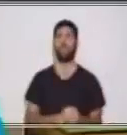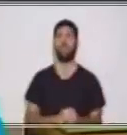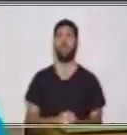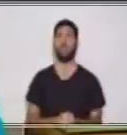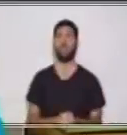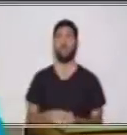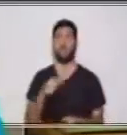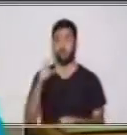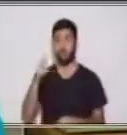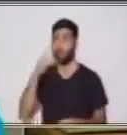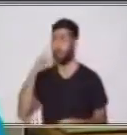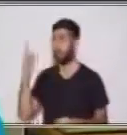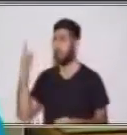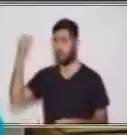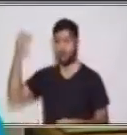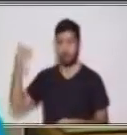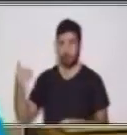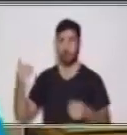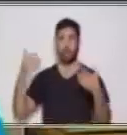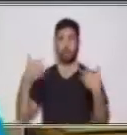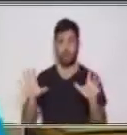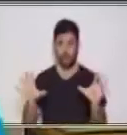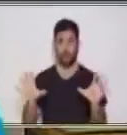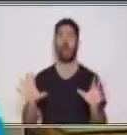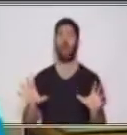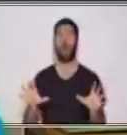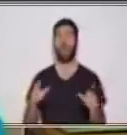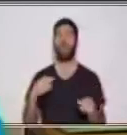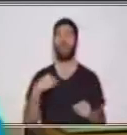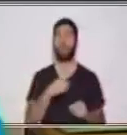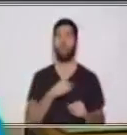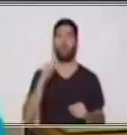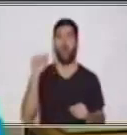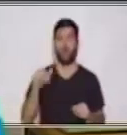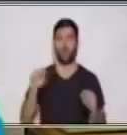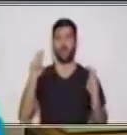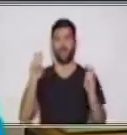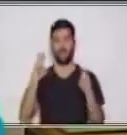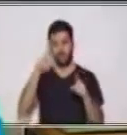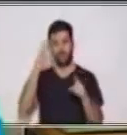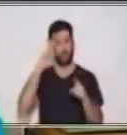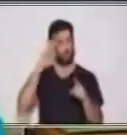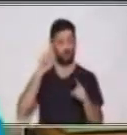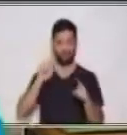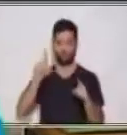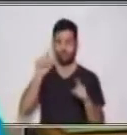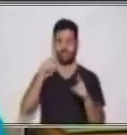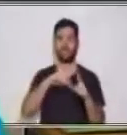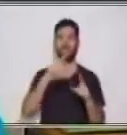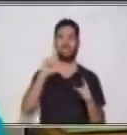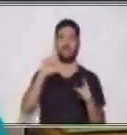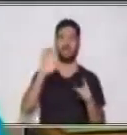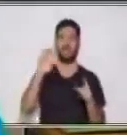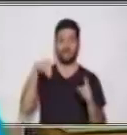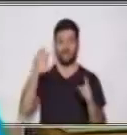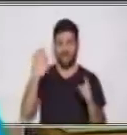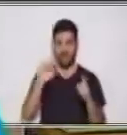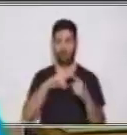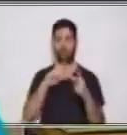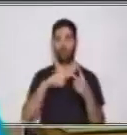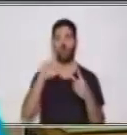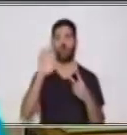esto, vamos a poder trabajar lo que es el seno, coseno, tangente,